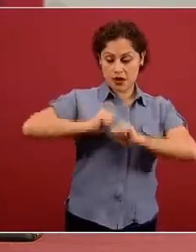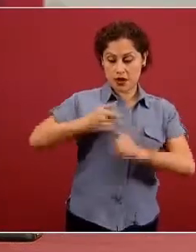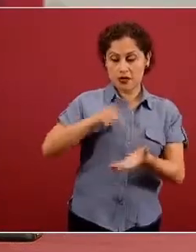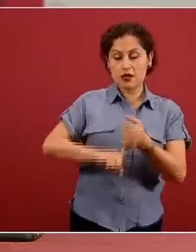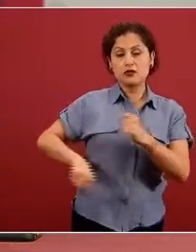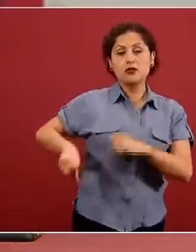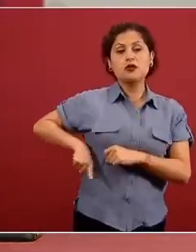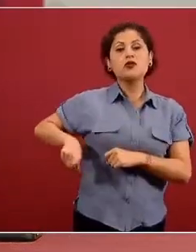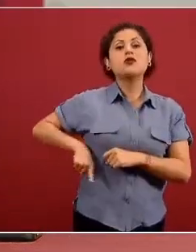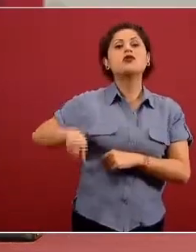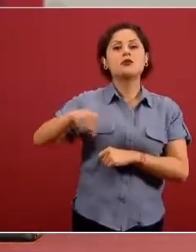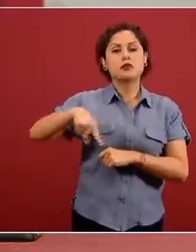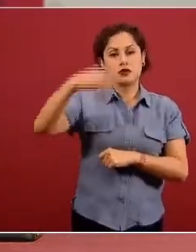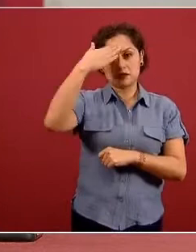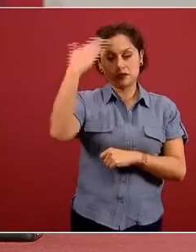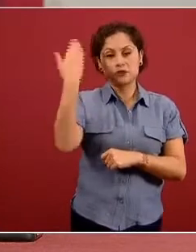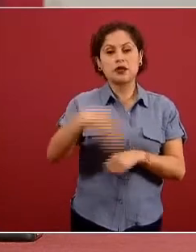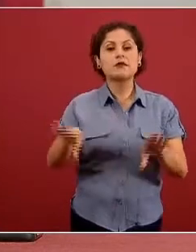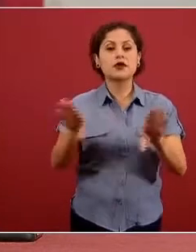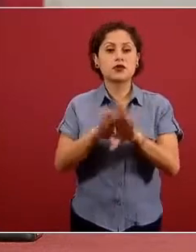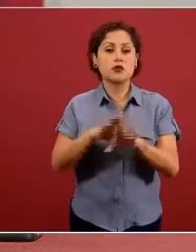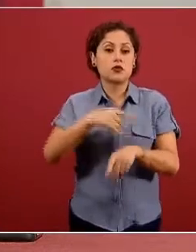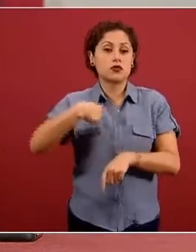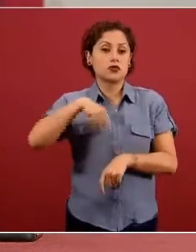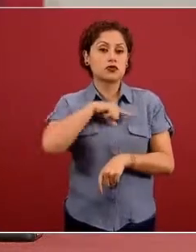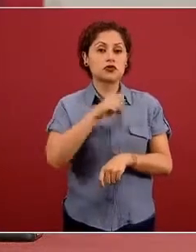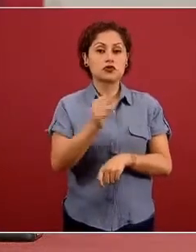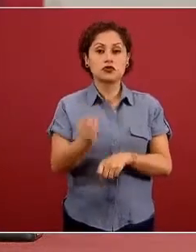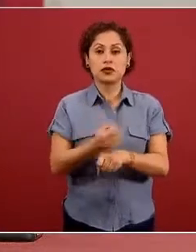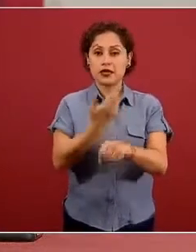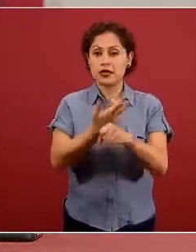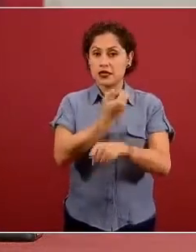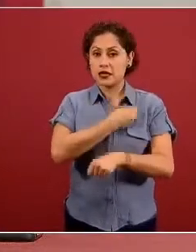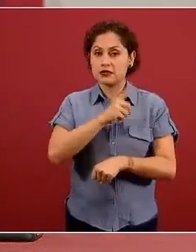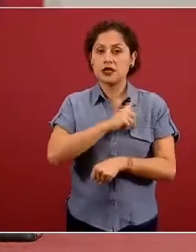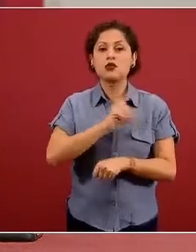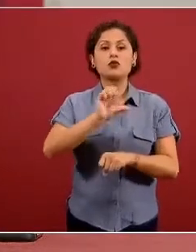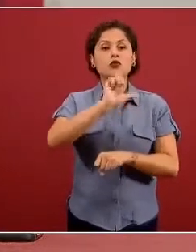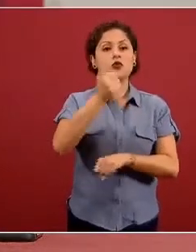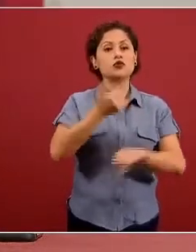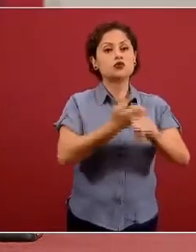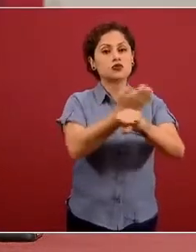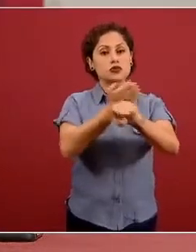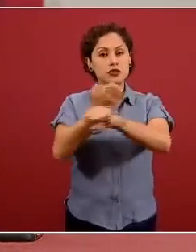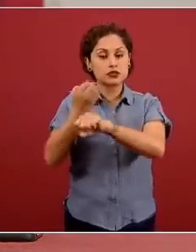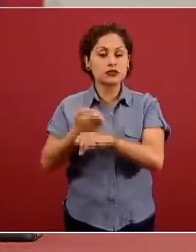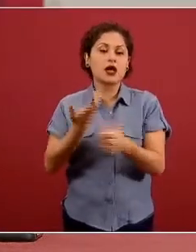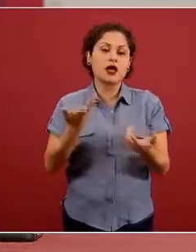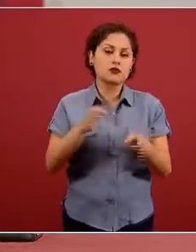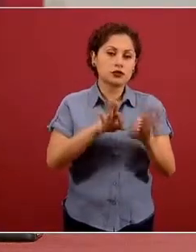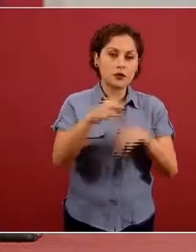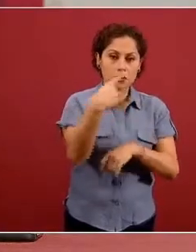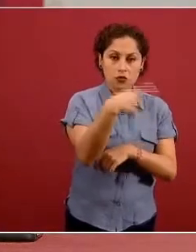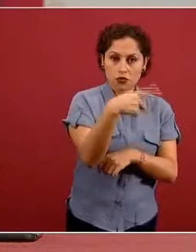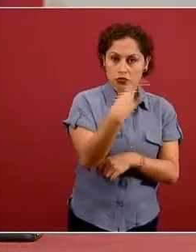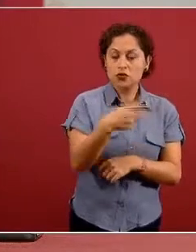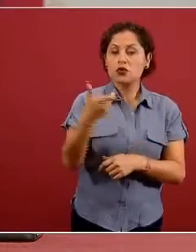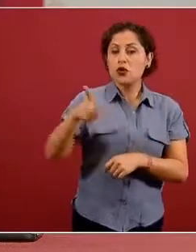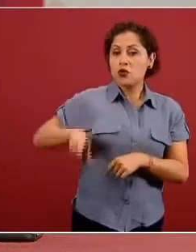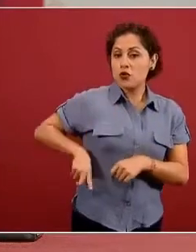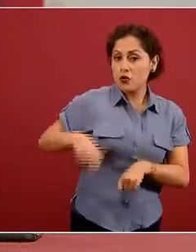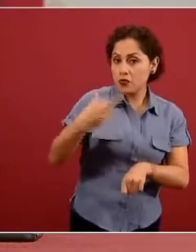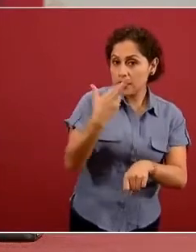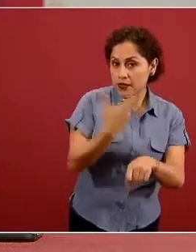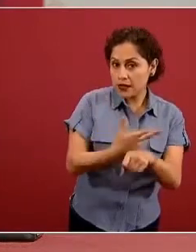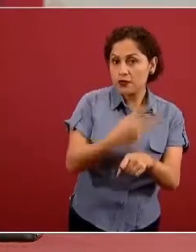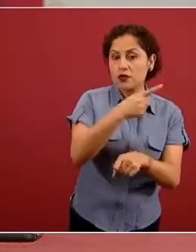autoridades sanitarias porque son titulares de los gobiernos de las entidades federativas, como son los 30 gobernadores, la gobernadora de Sonora y la jefa